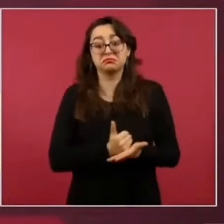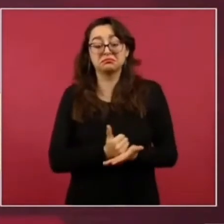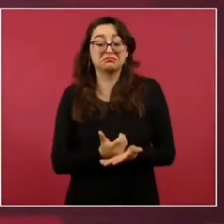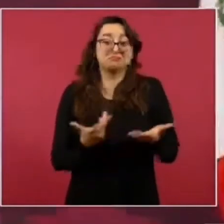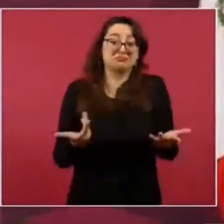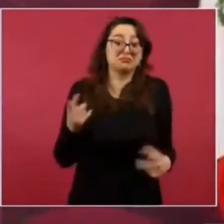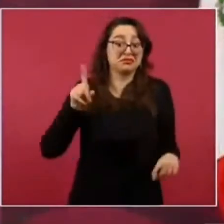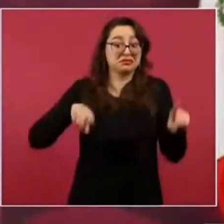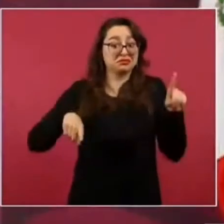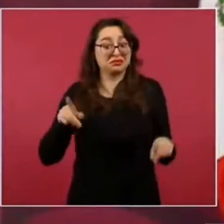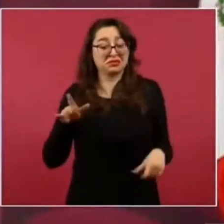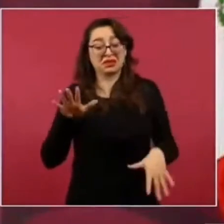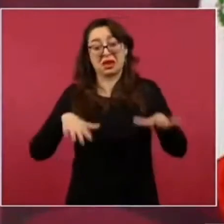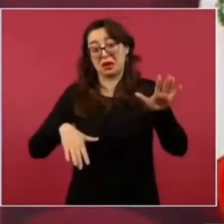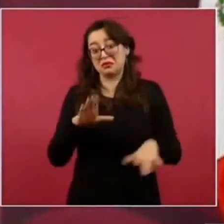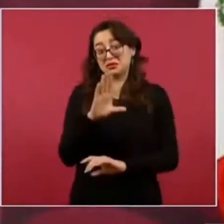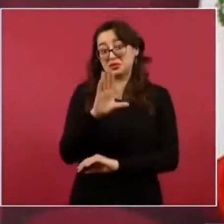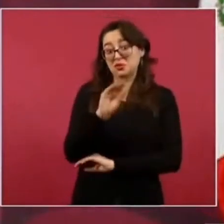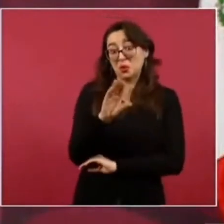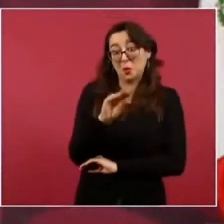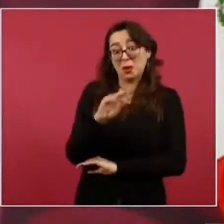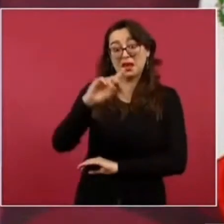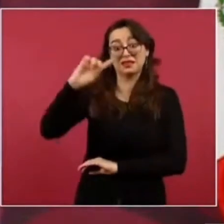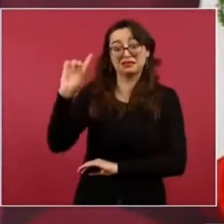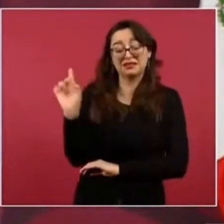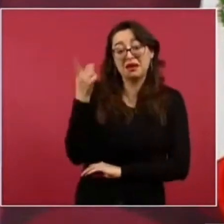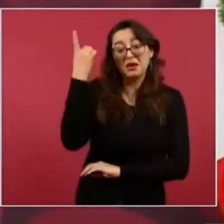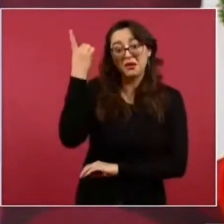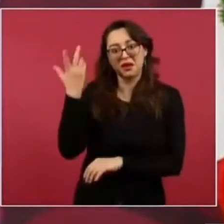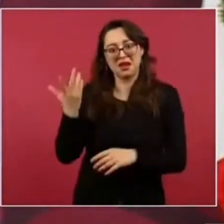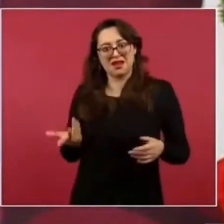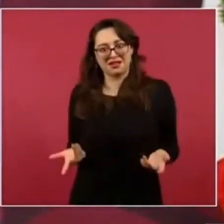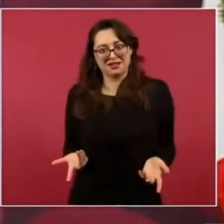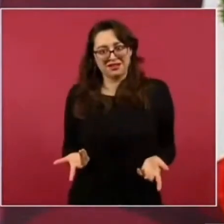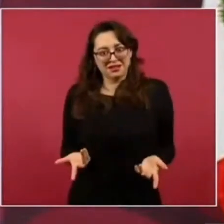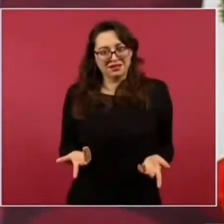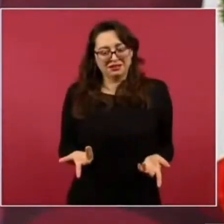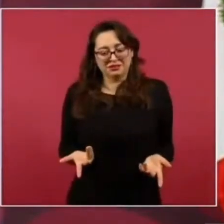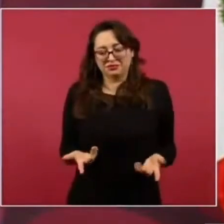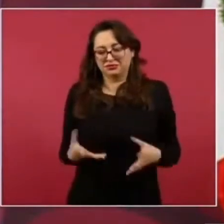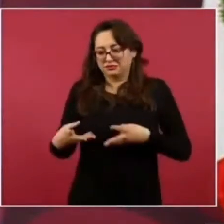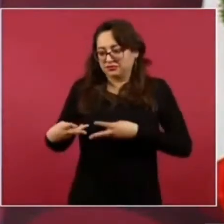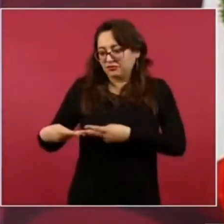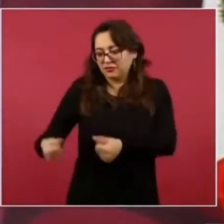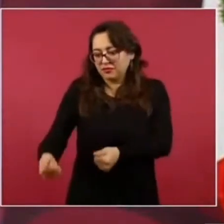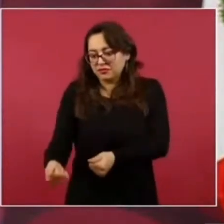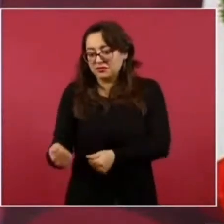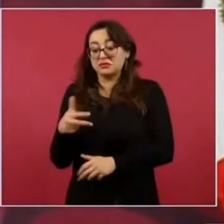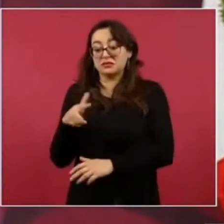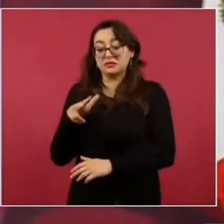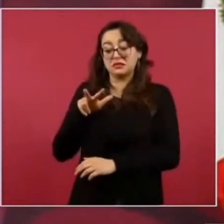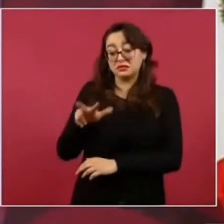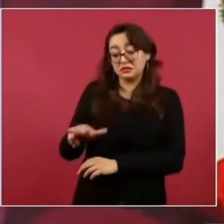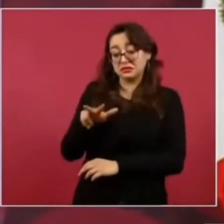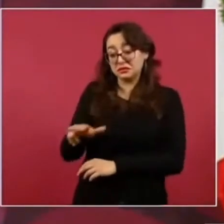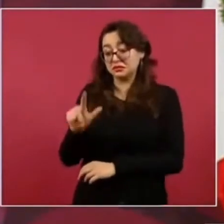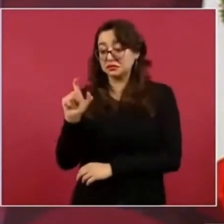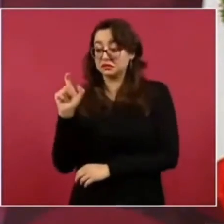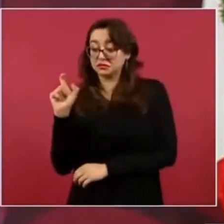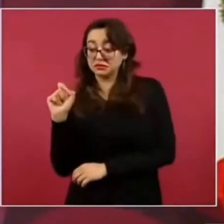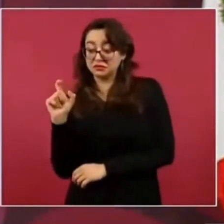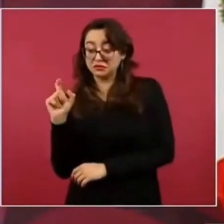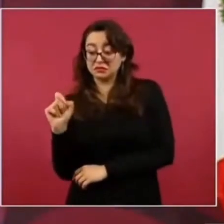económica deja una utilidad así? Si cuesta 18, 20 extraerlo y se